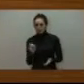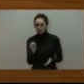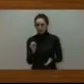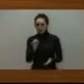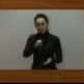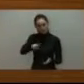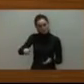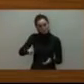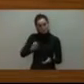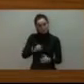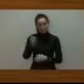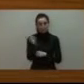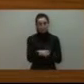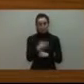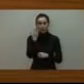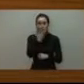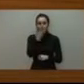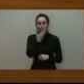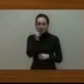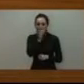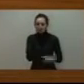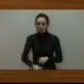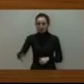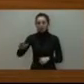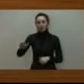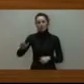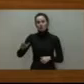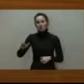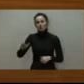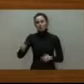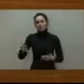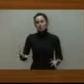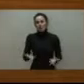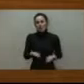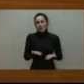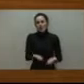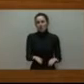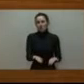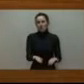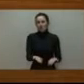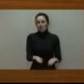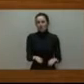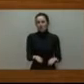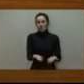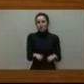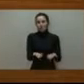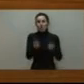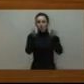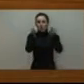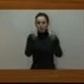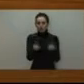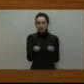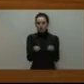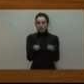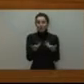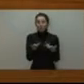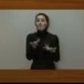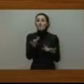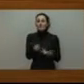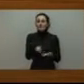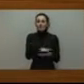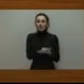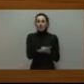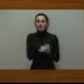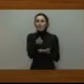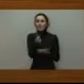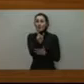mensuales por llevar a tu hijo a una escuela infantil, vamos a decir que ayuda bastante poco. Pero además quiere incidir en este asunto del